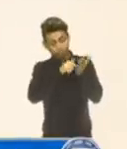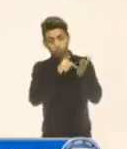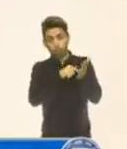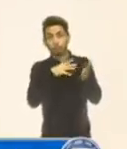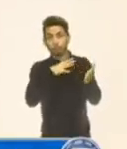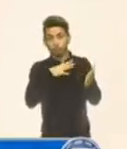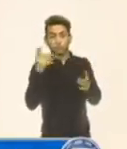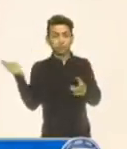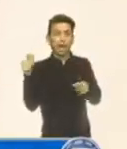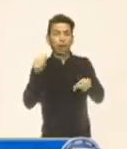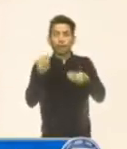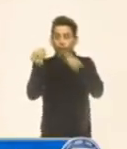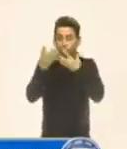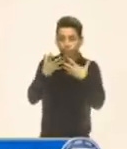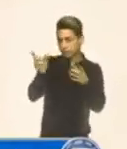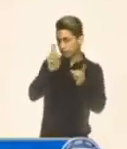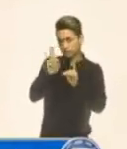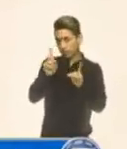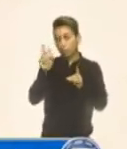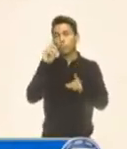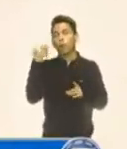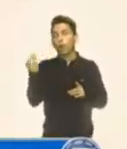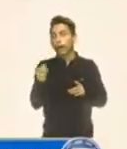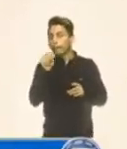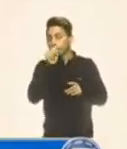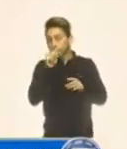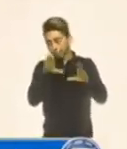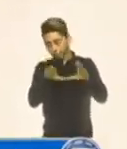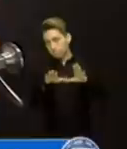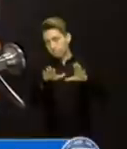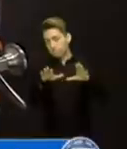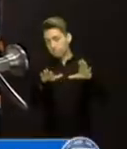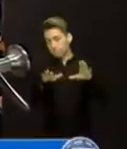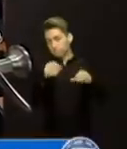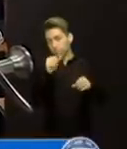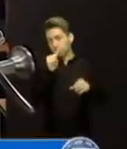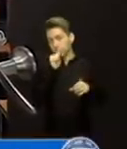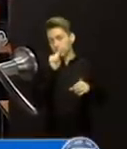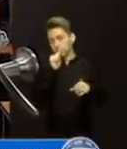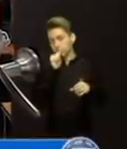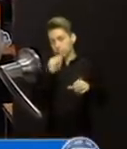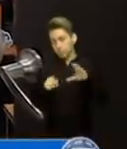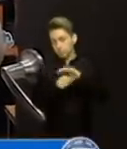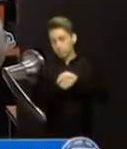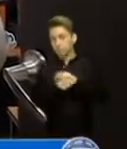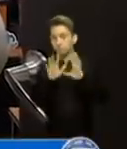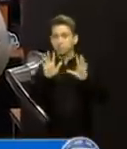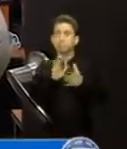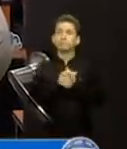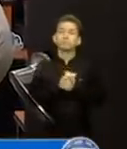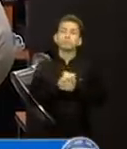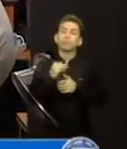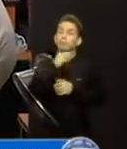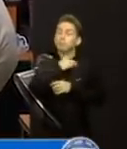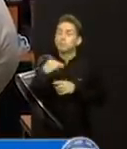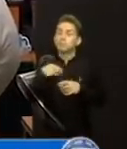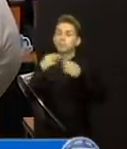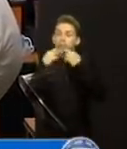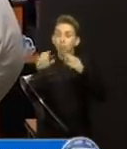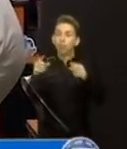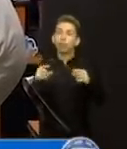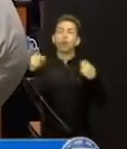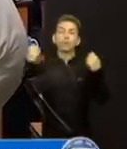pueden conocer, ya que el caso se encuentra bajo reserva. Pues el Ministerio Público va a presentar la acusación formal